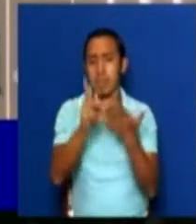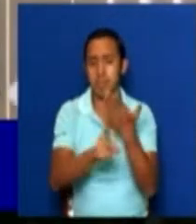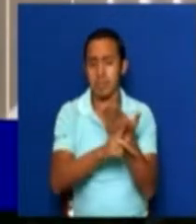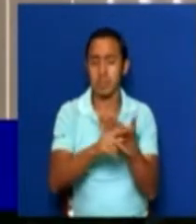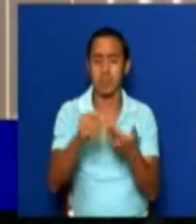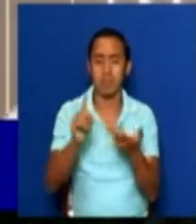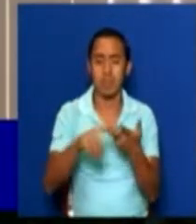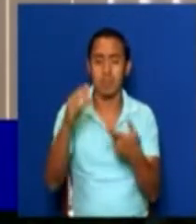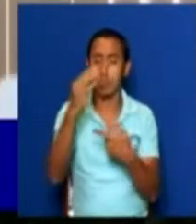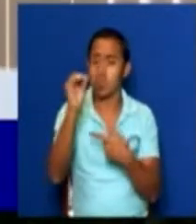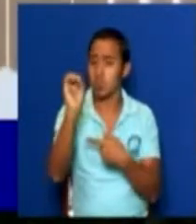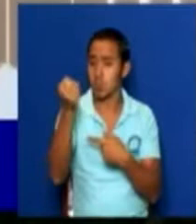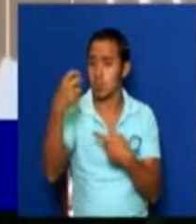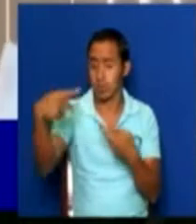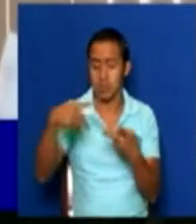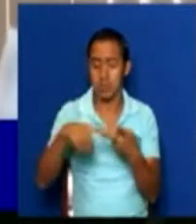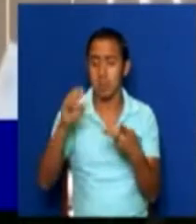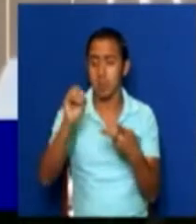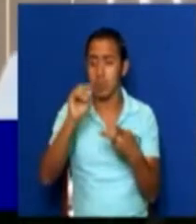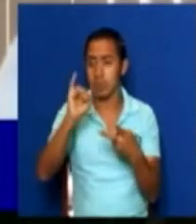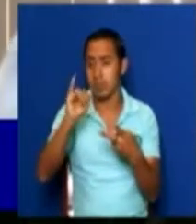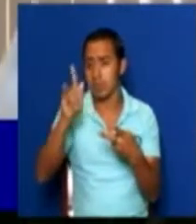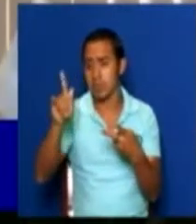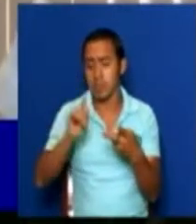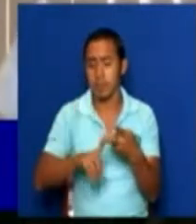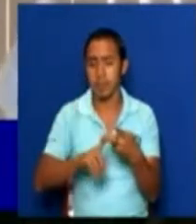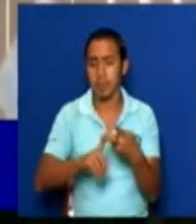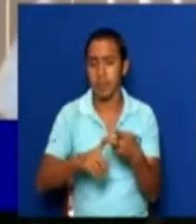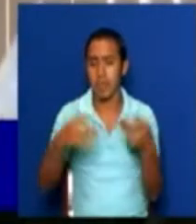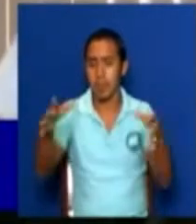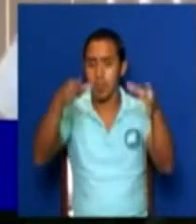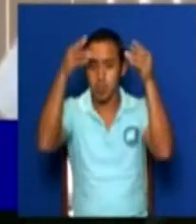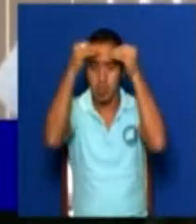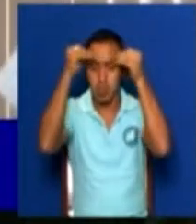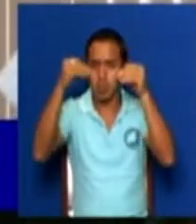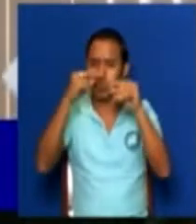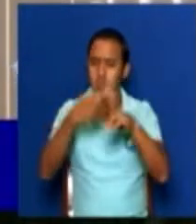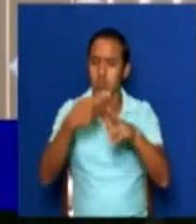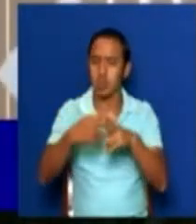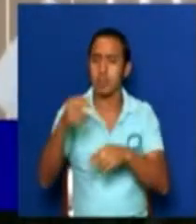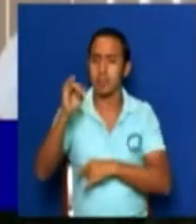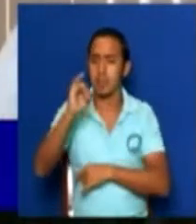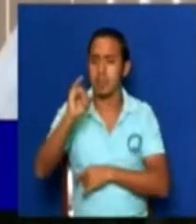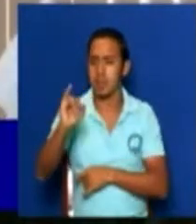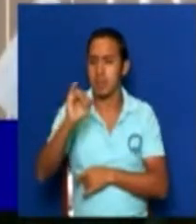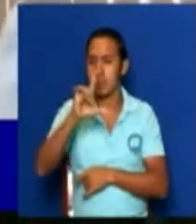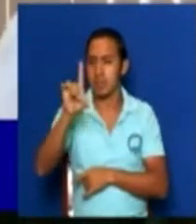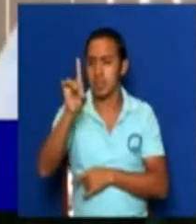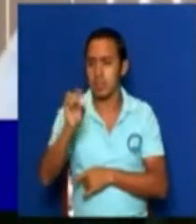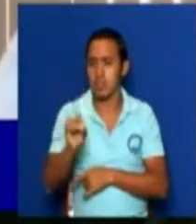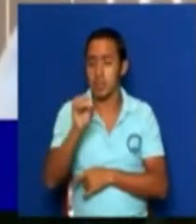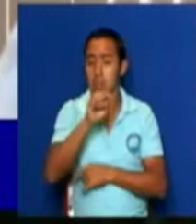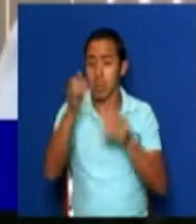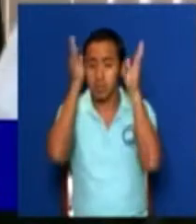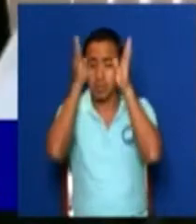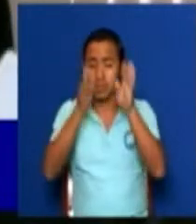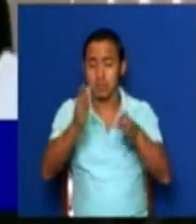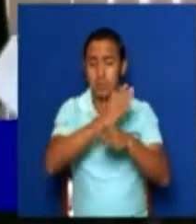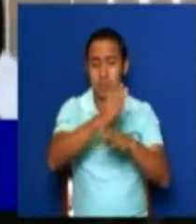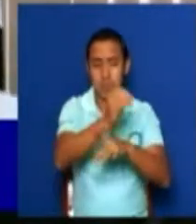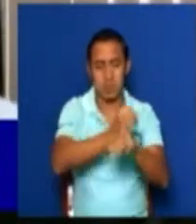OIT, como un curso que se llama ILGO, que promueve la OIT, que se especializa en atender a las